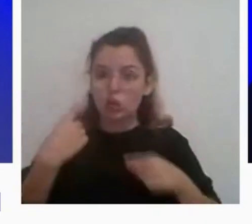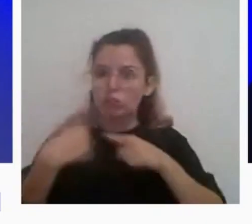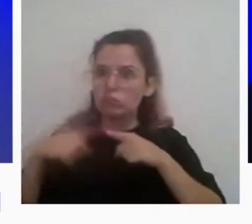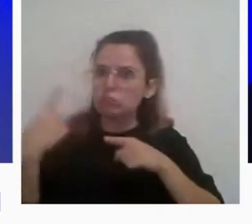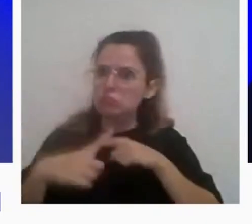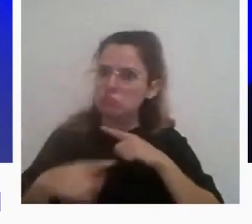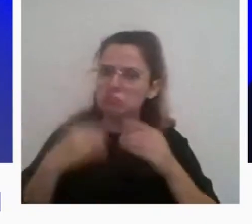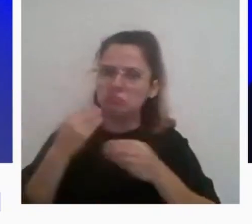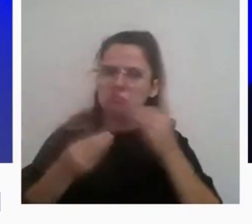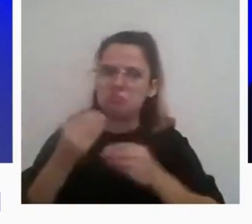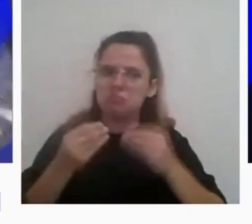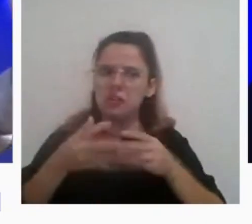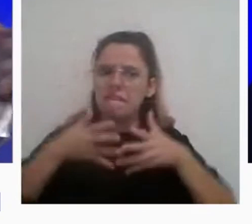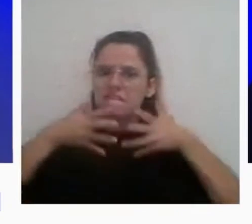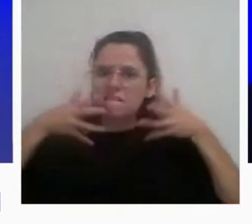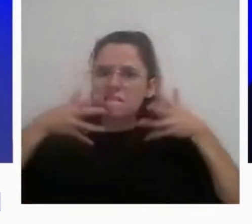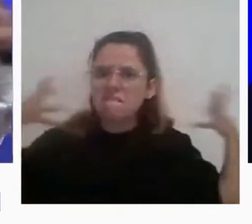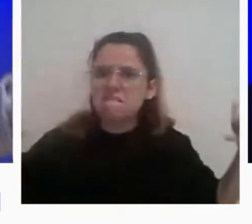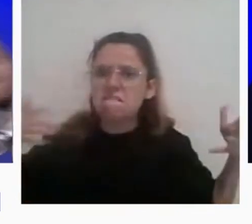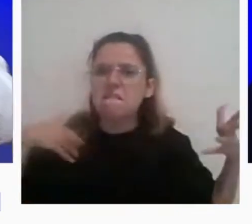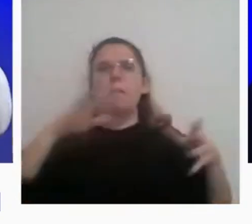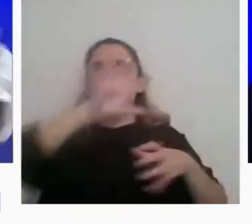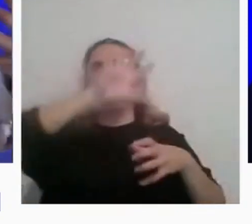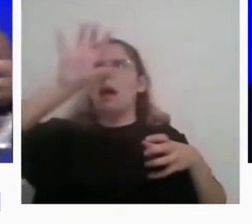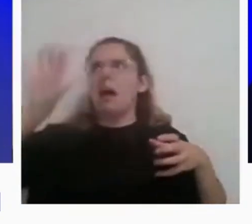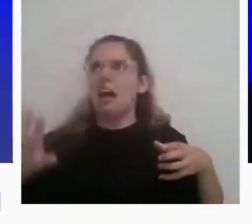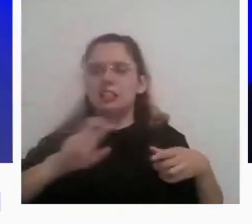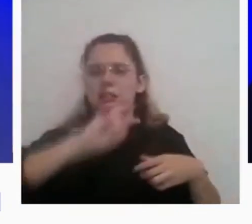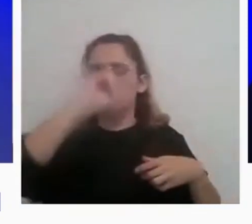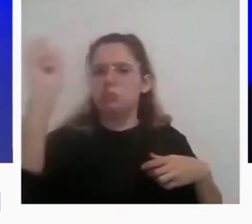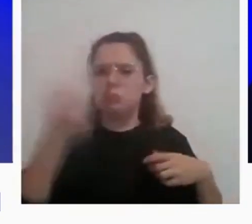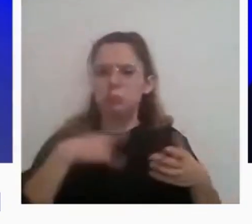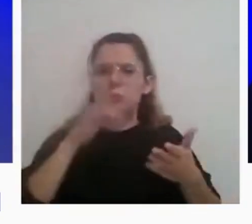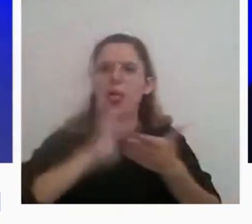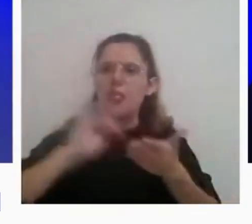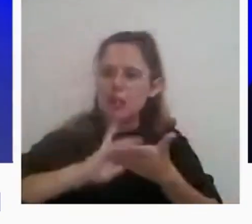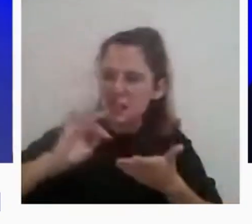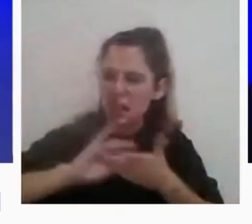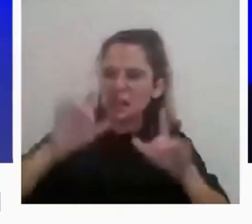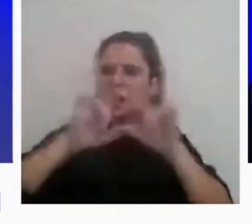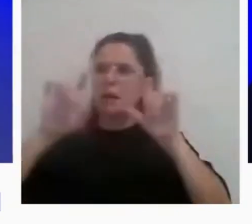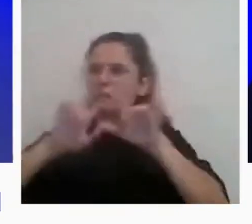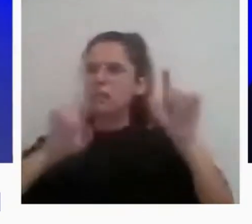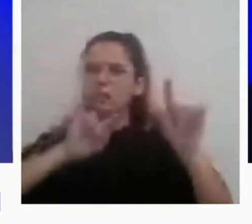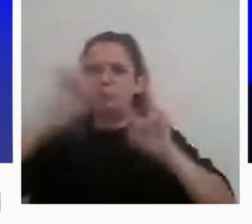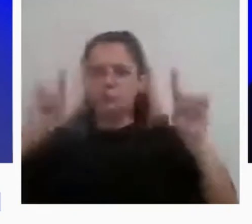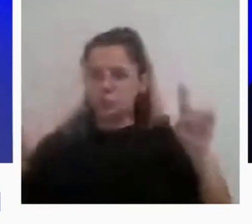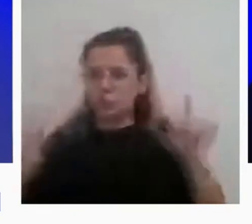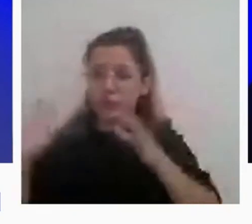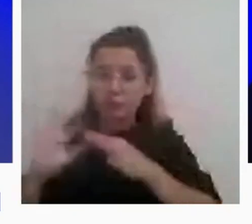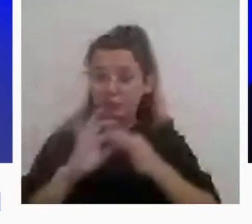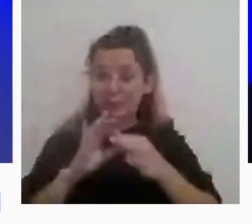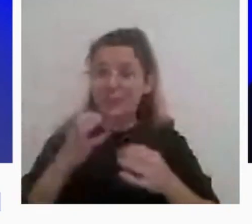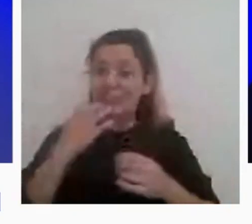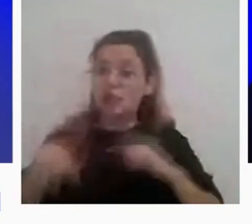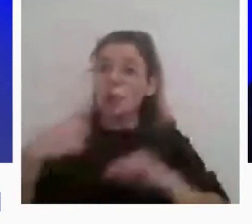que sea más grande que yo mismo, que se vaya a muchos países, que ayude a muchas empresas, que digitalice, y si luego el dinero llega, será una consecuencia que